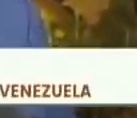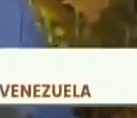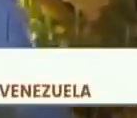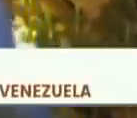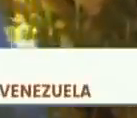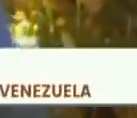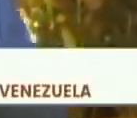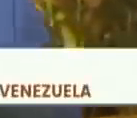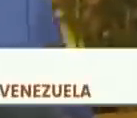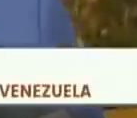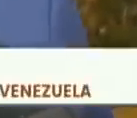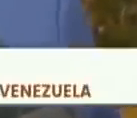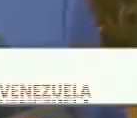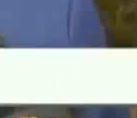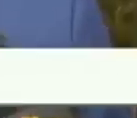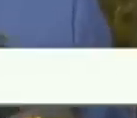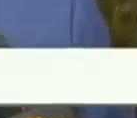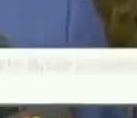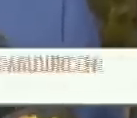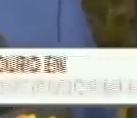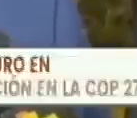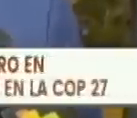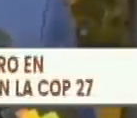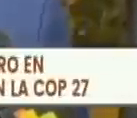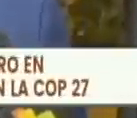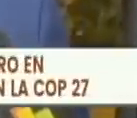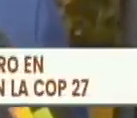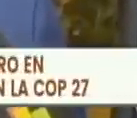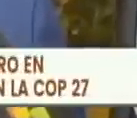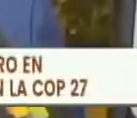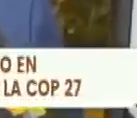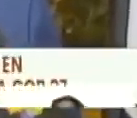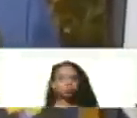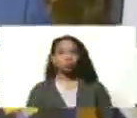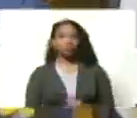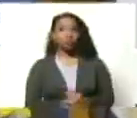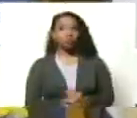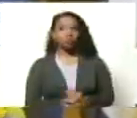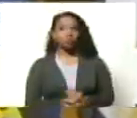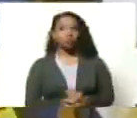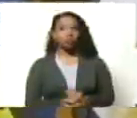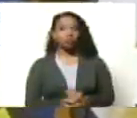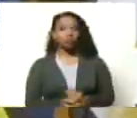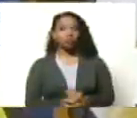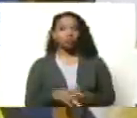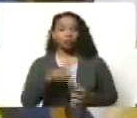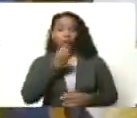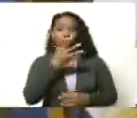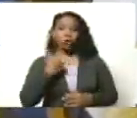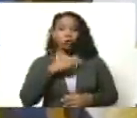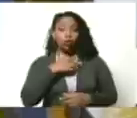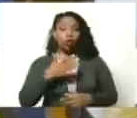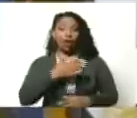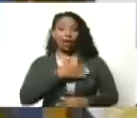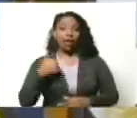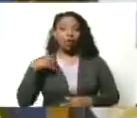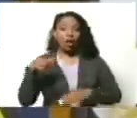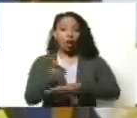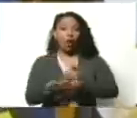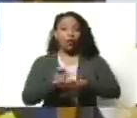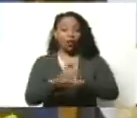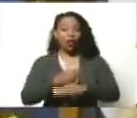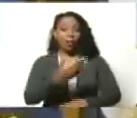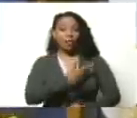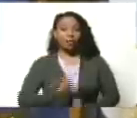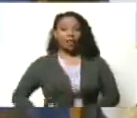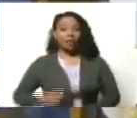Hemos conversado de diversos temas de la relación bilateral y bueno, le hemos deseado al gobierno del presidente